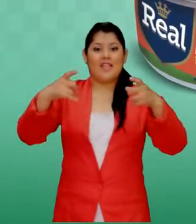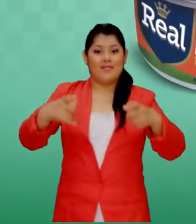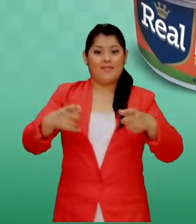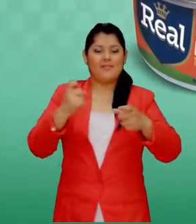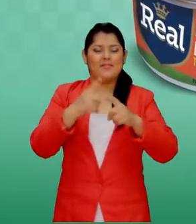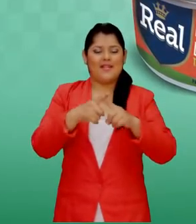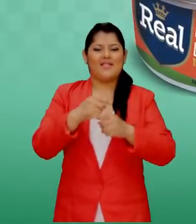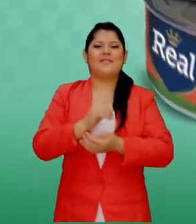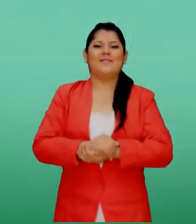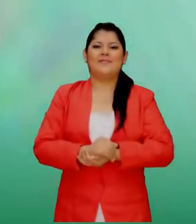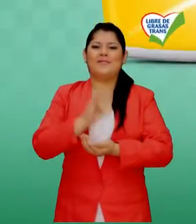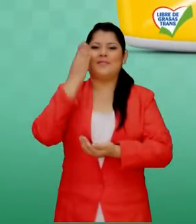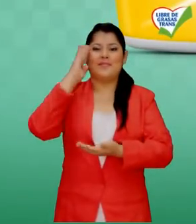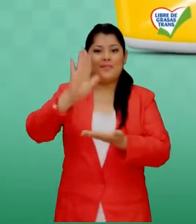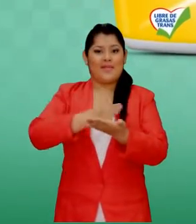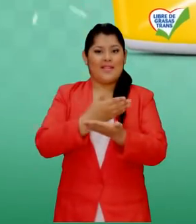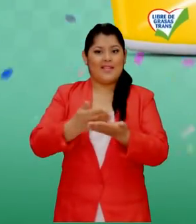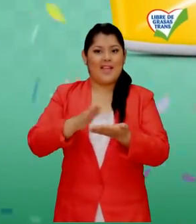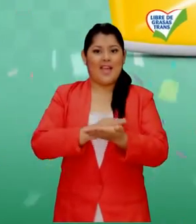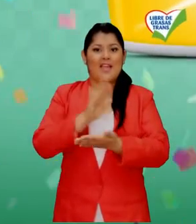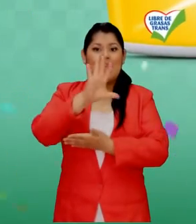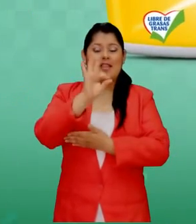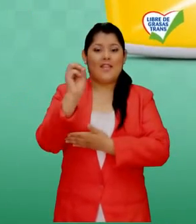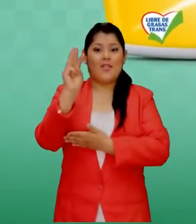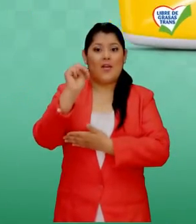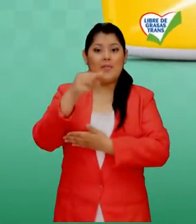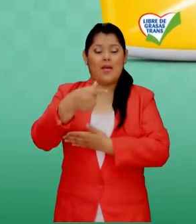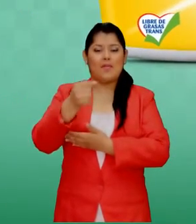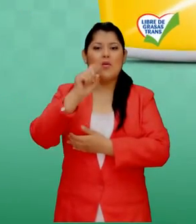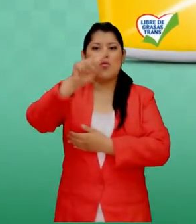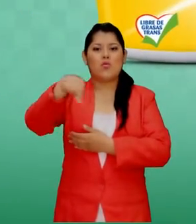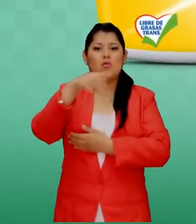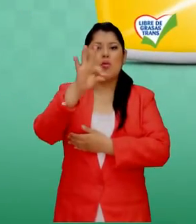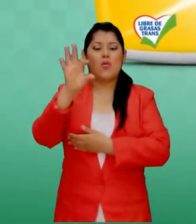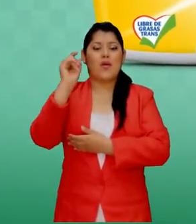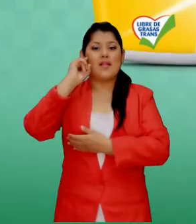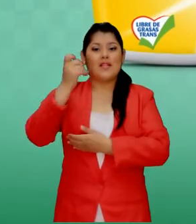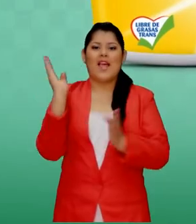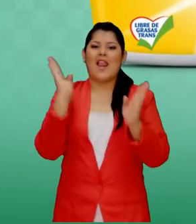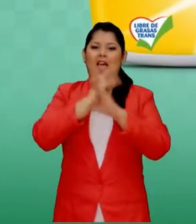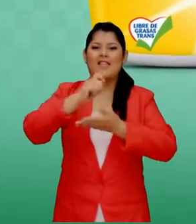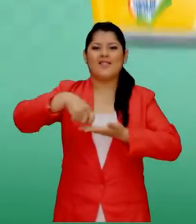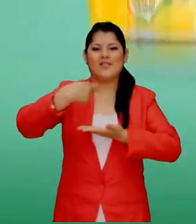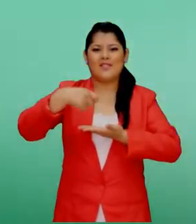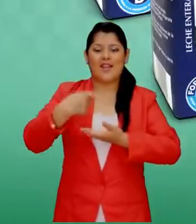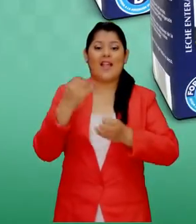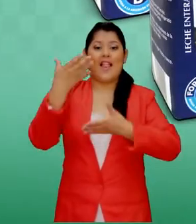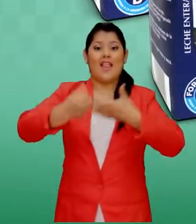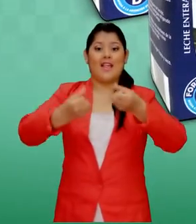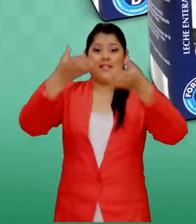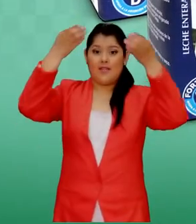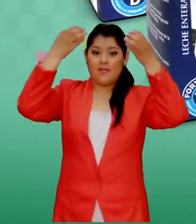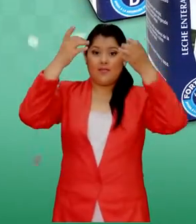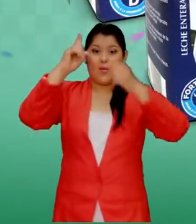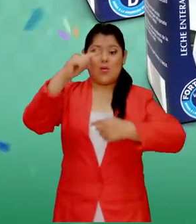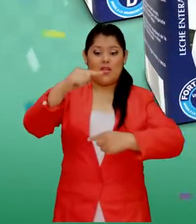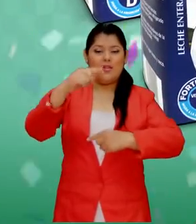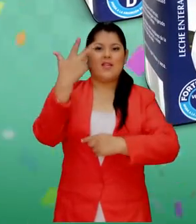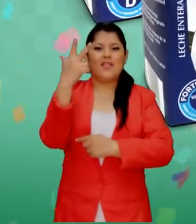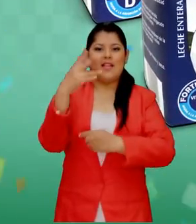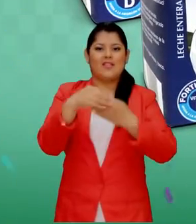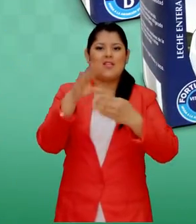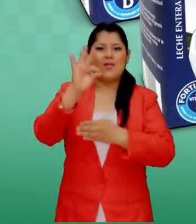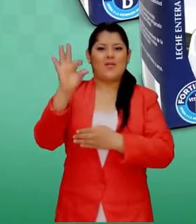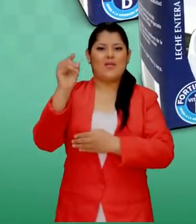ensalada, 174 gramos. Margarina Bonera, 500 gramos, $1.99. Gratis, cubiertos. Leche La Lechera, 1